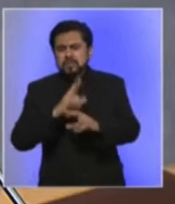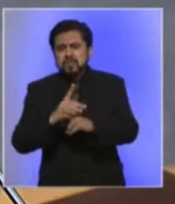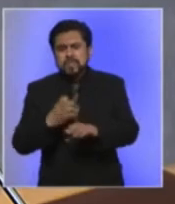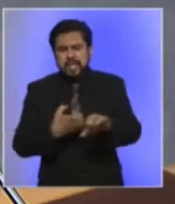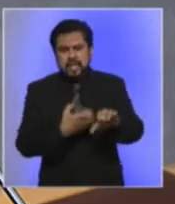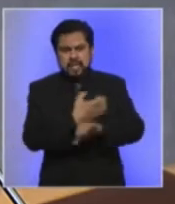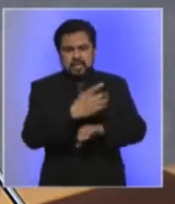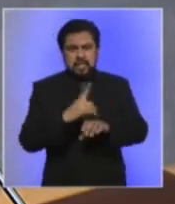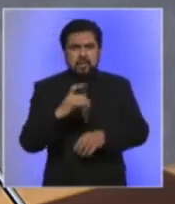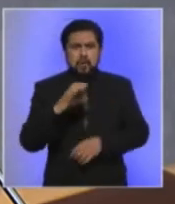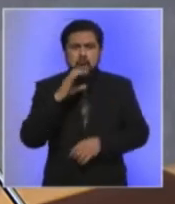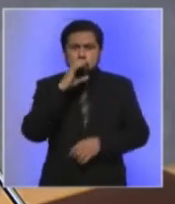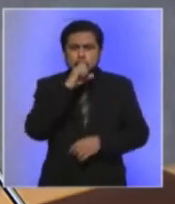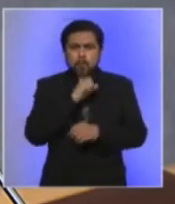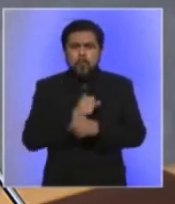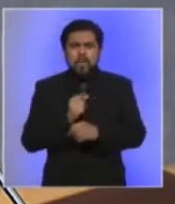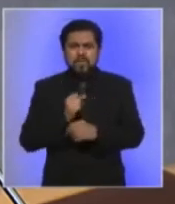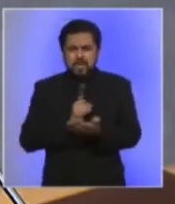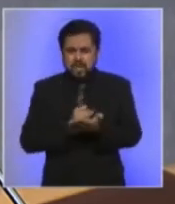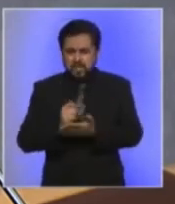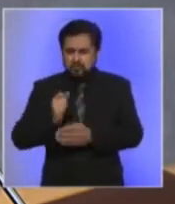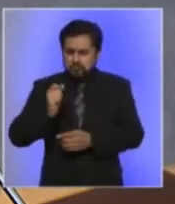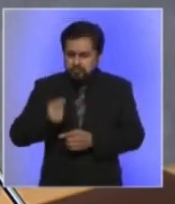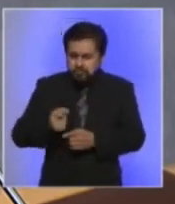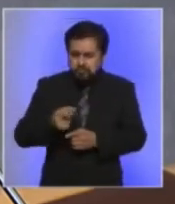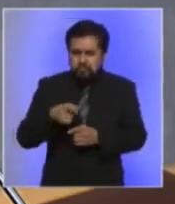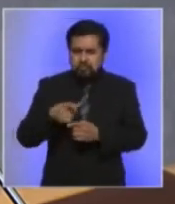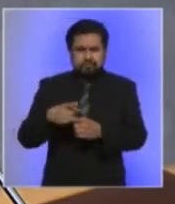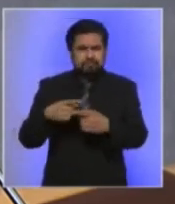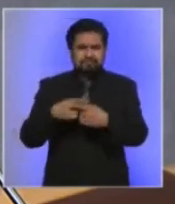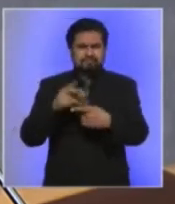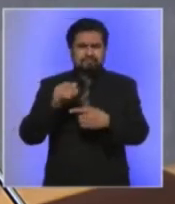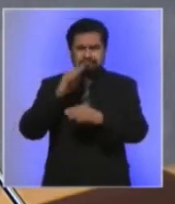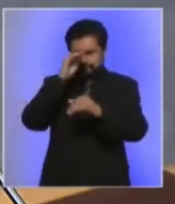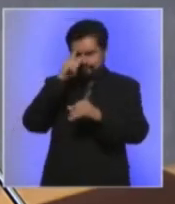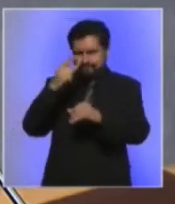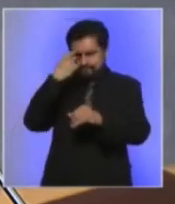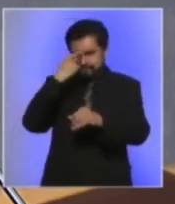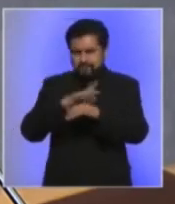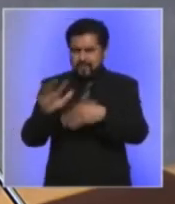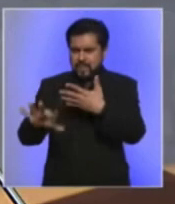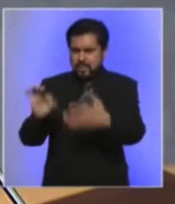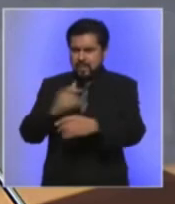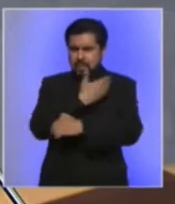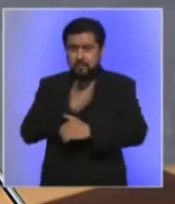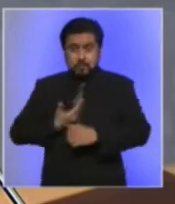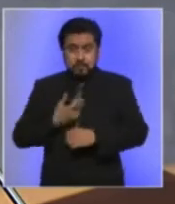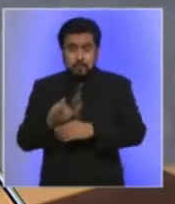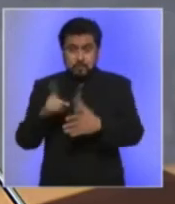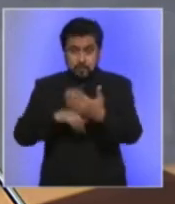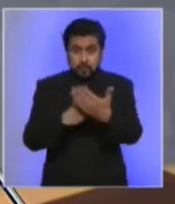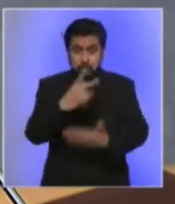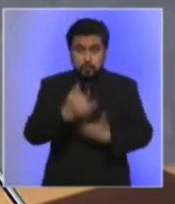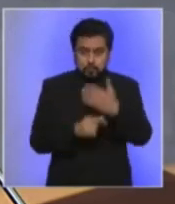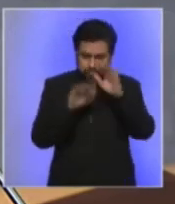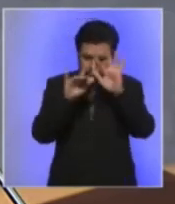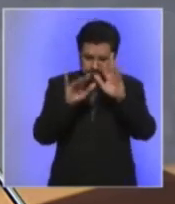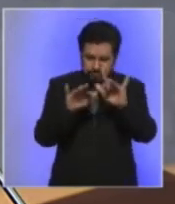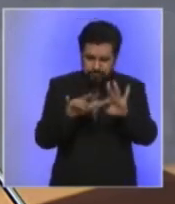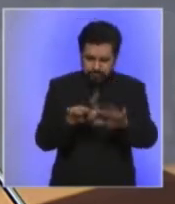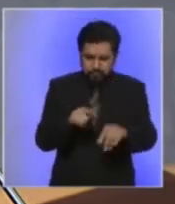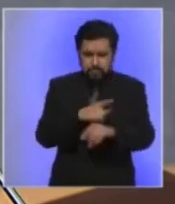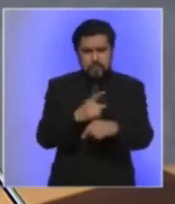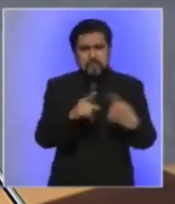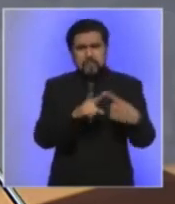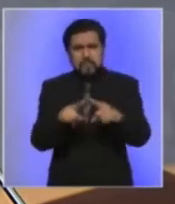del estado de Aguascalientes a través del cual se llevó a cabo la designación de su presidencia en el proyecto se desestiman los